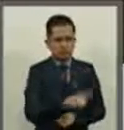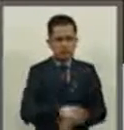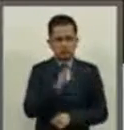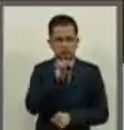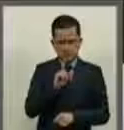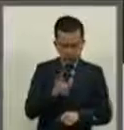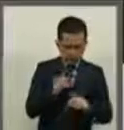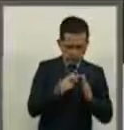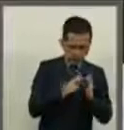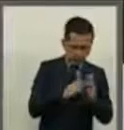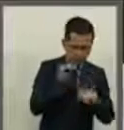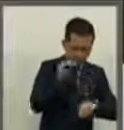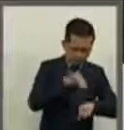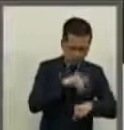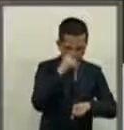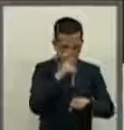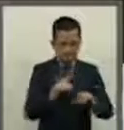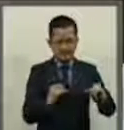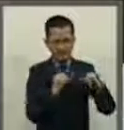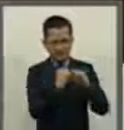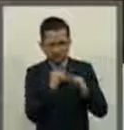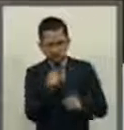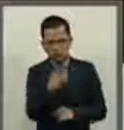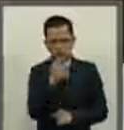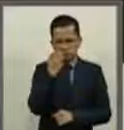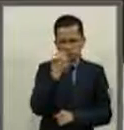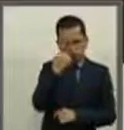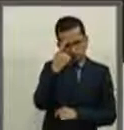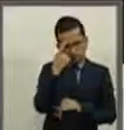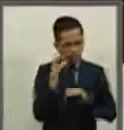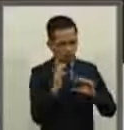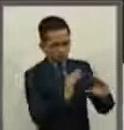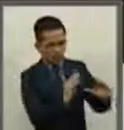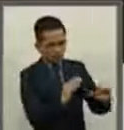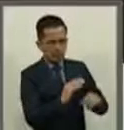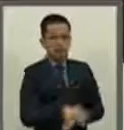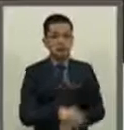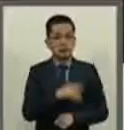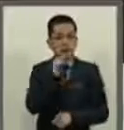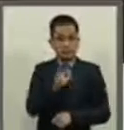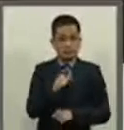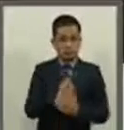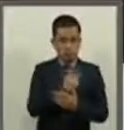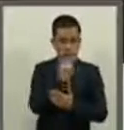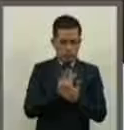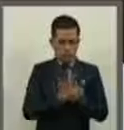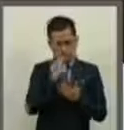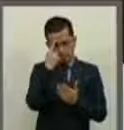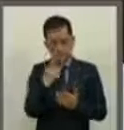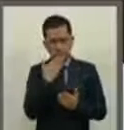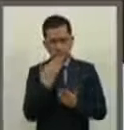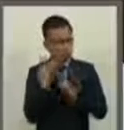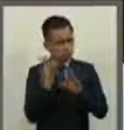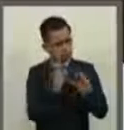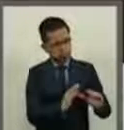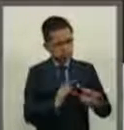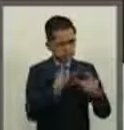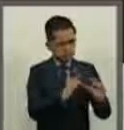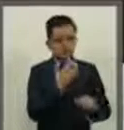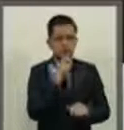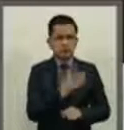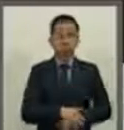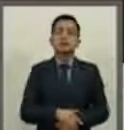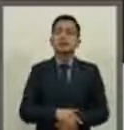academias e institutos para ello, el desarrollo de programas de coordinación académica y los lineamientos para